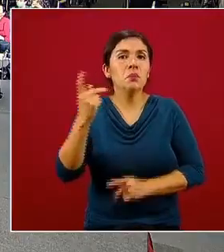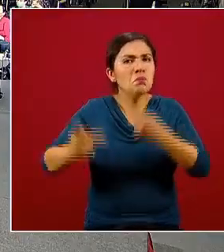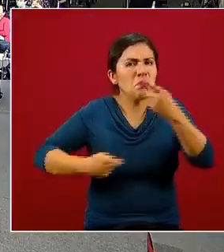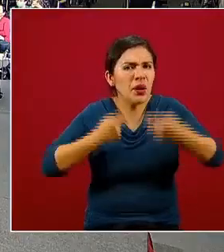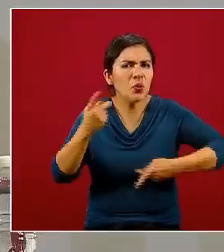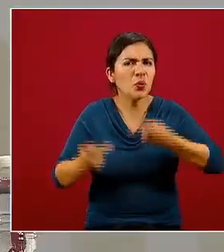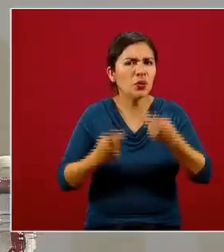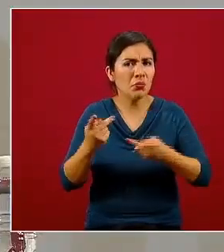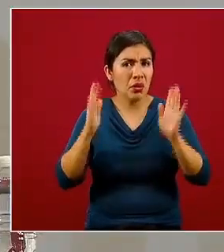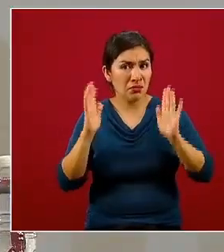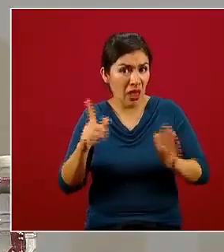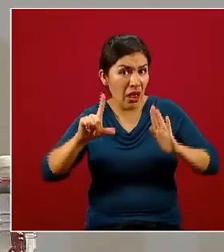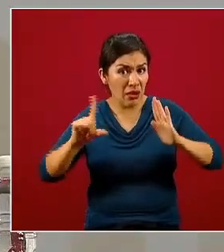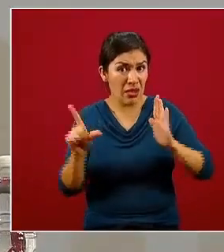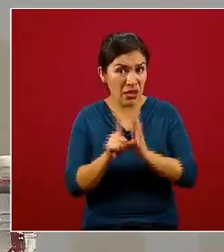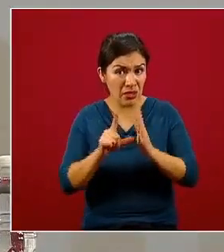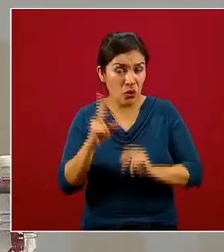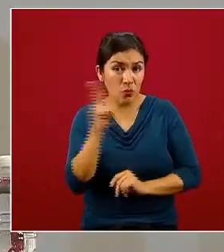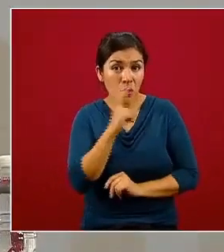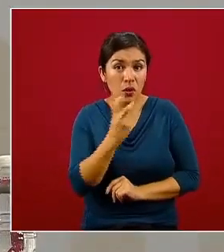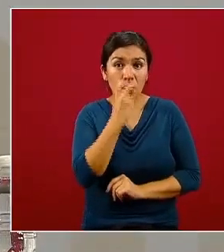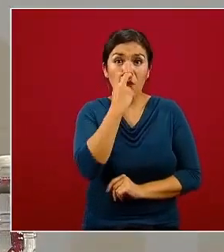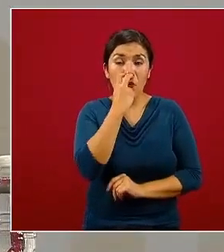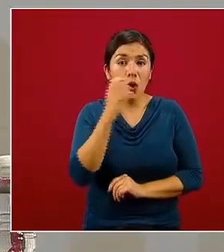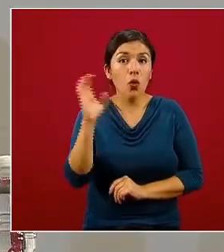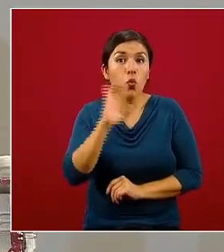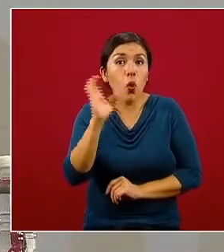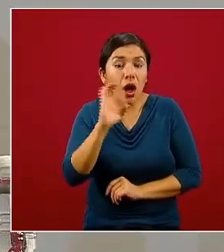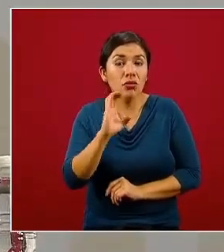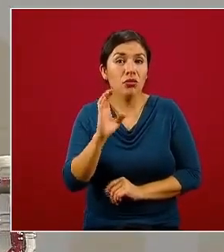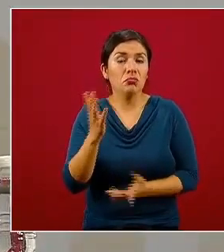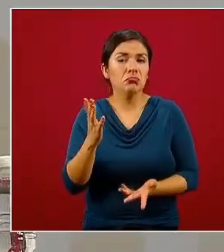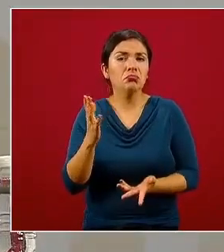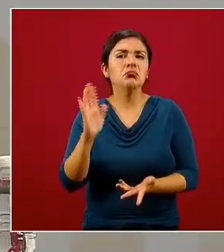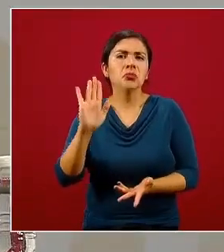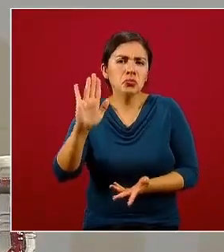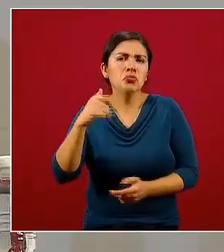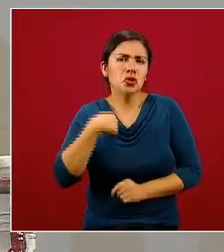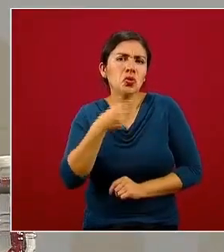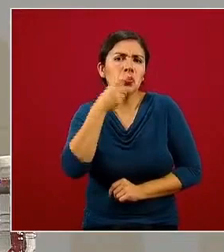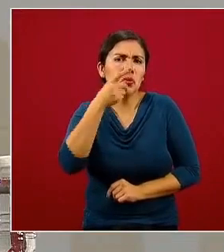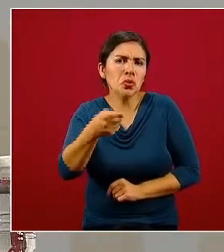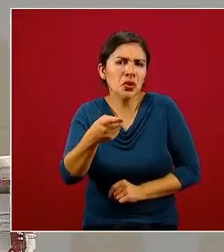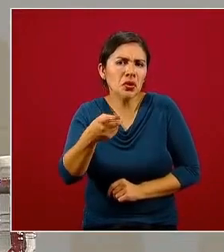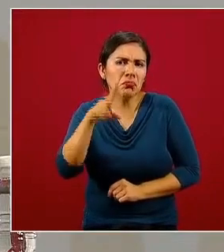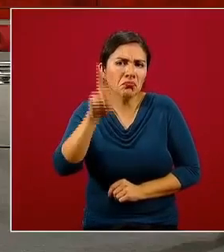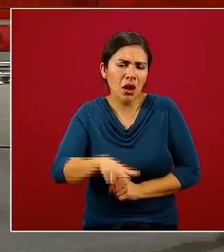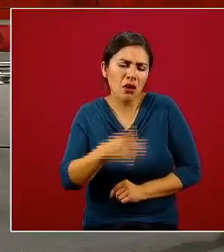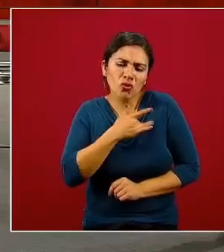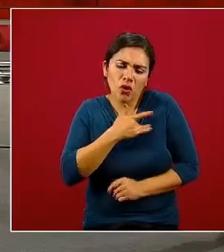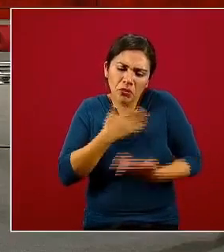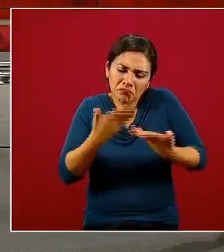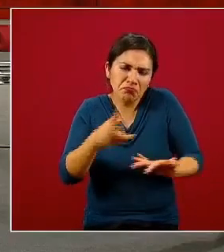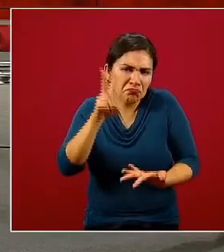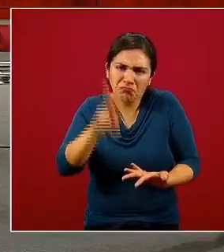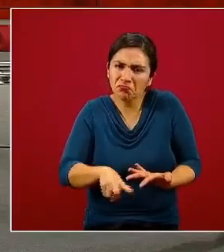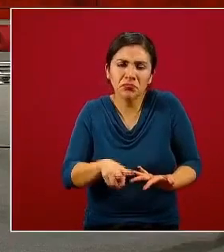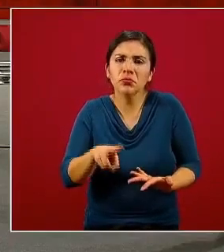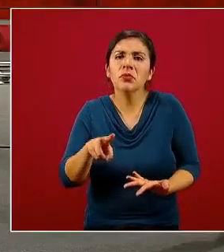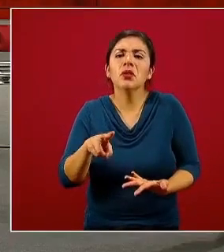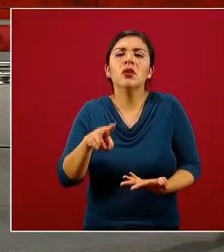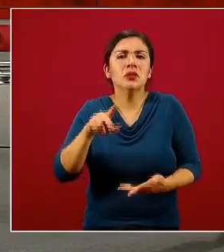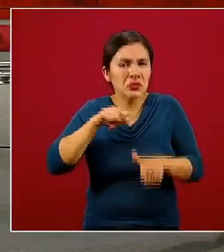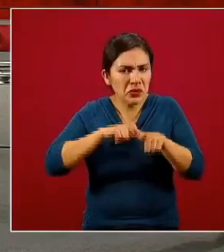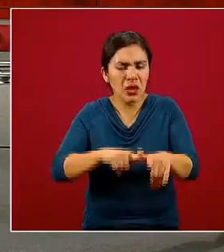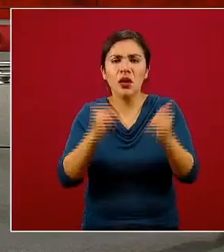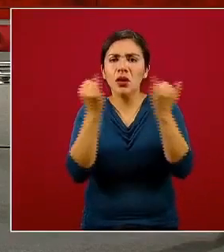preguntándome si iban a estar listos o que precisara yo, pues dije de todo corazón y pues lo